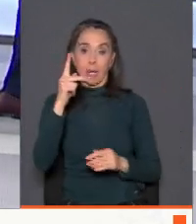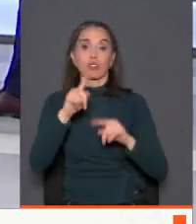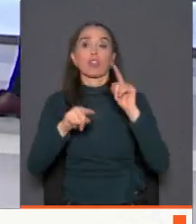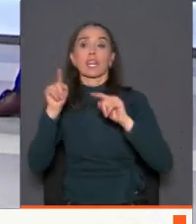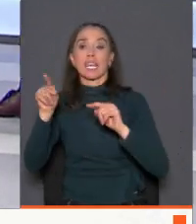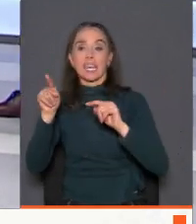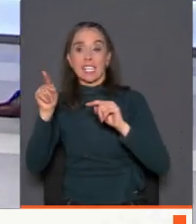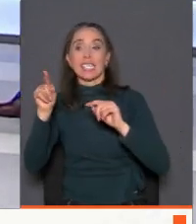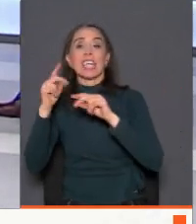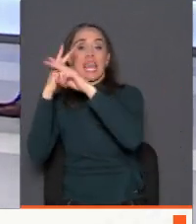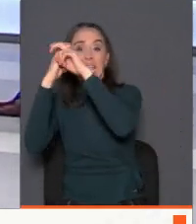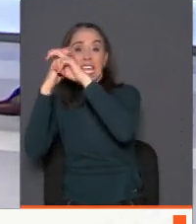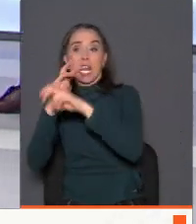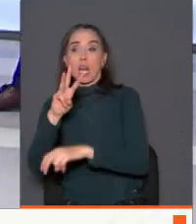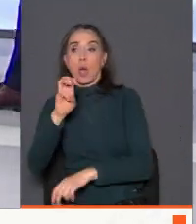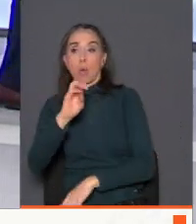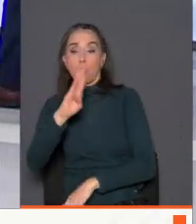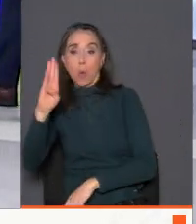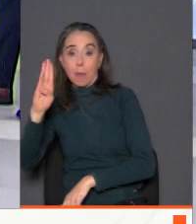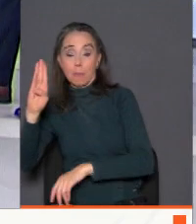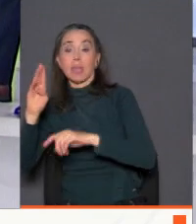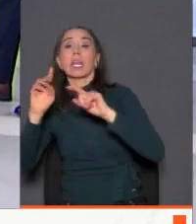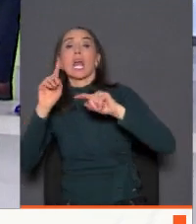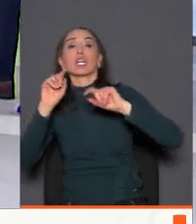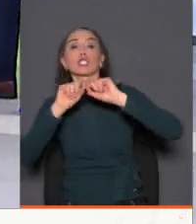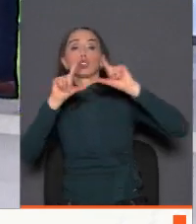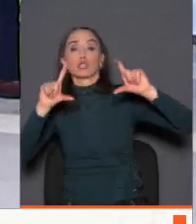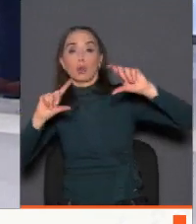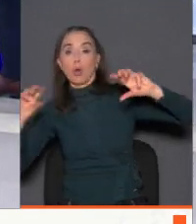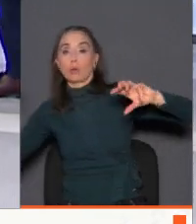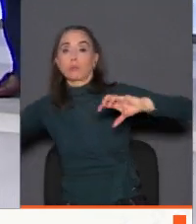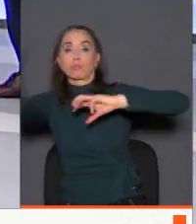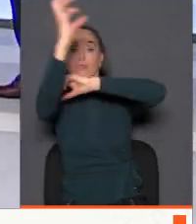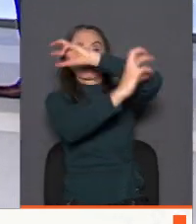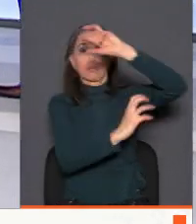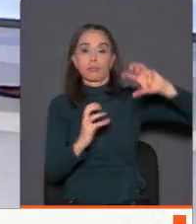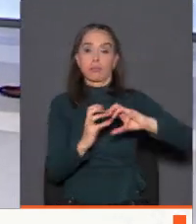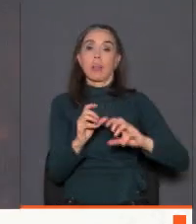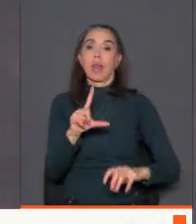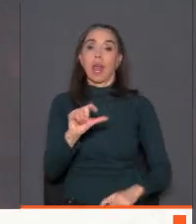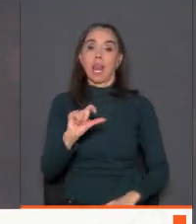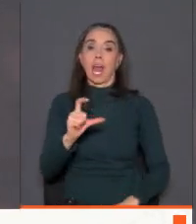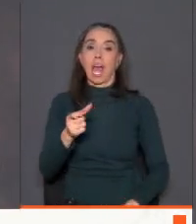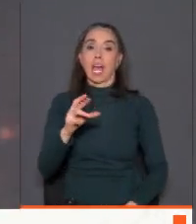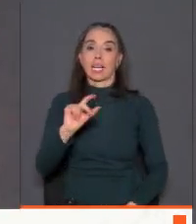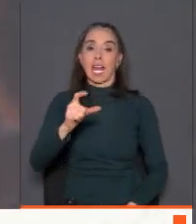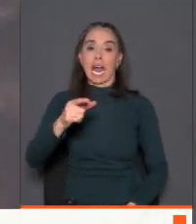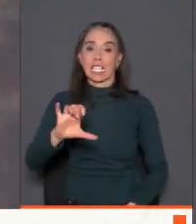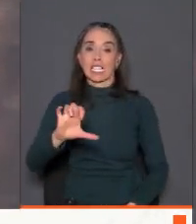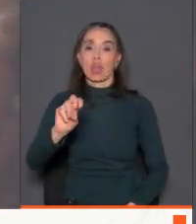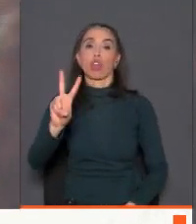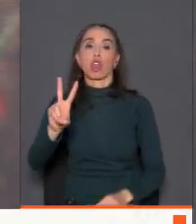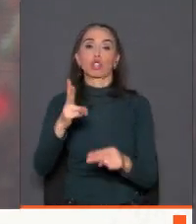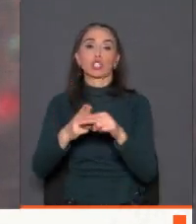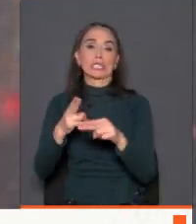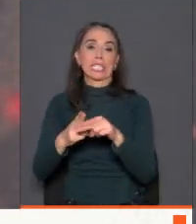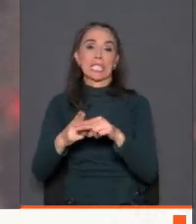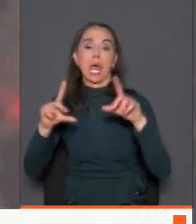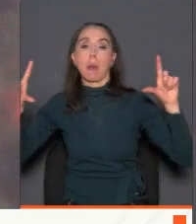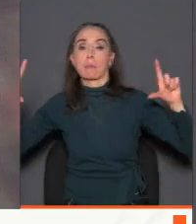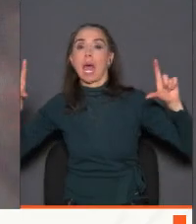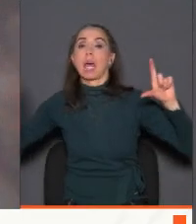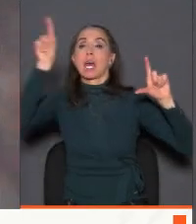órbita completa, en un sector del espacio que se le conoce como Lagrange 2. Ya, yo tengo una preocupación. Sí.